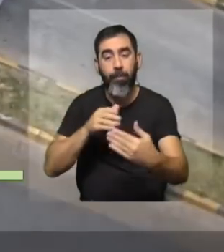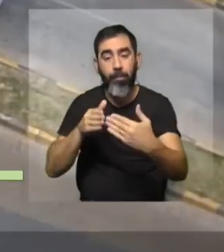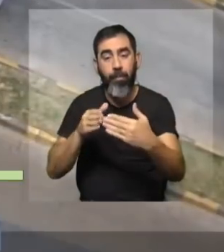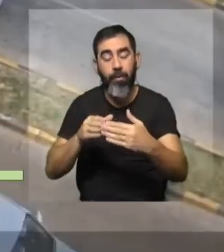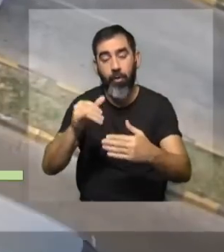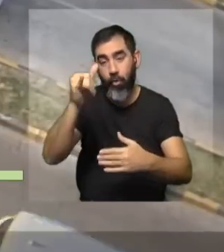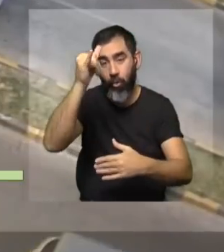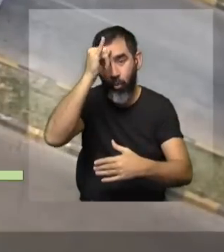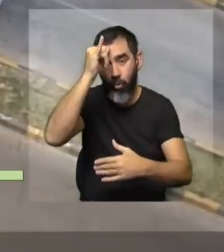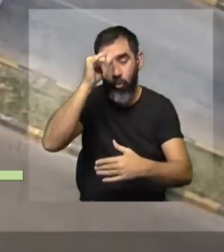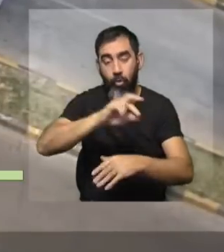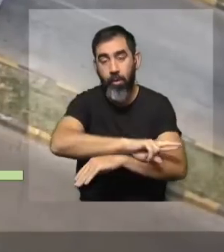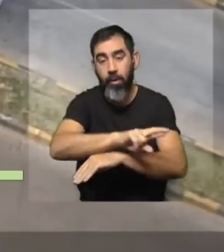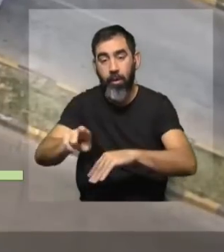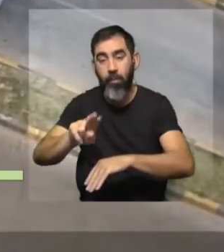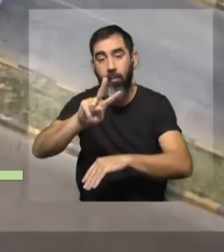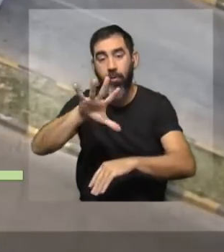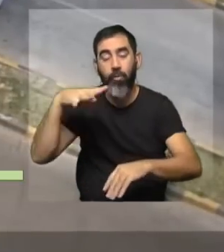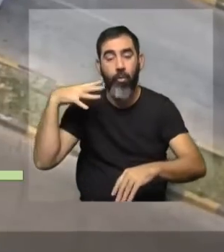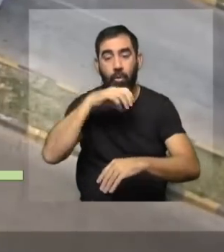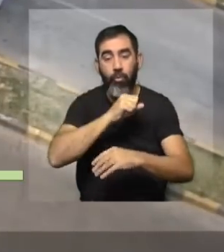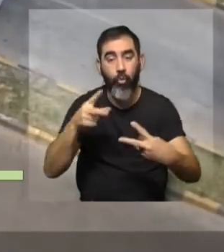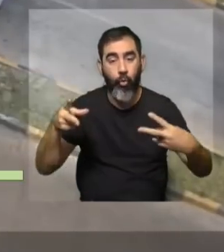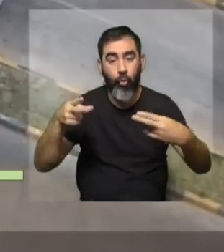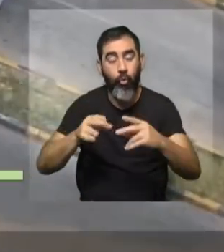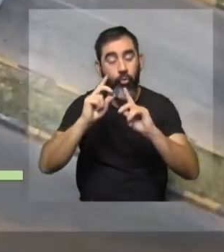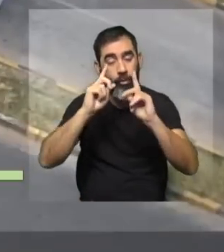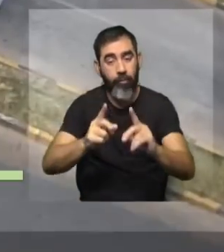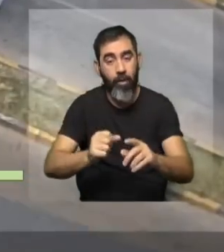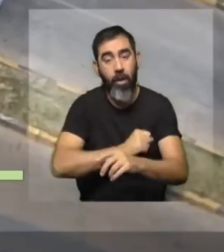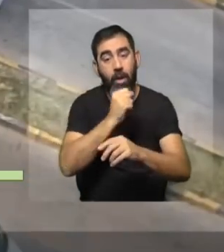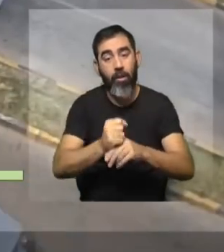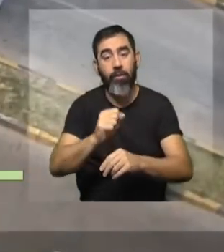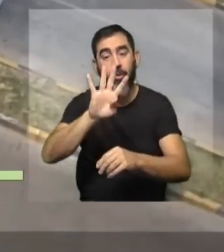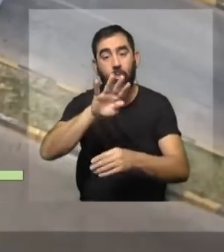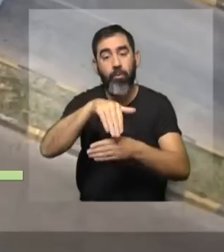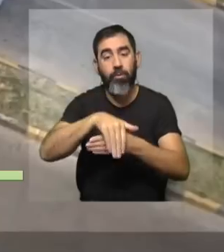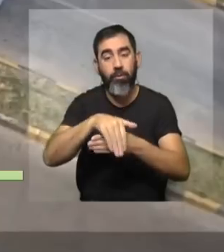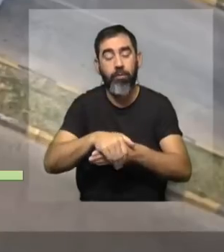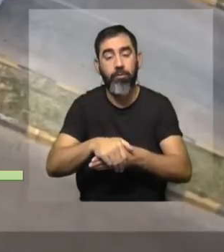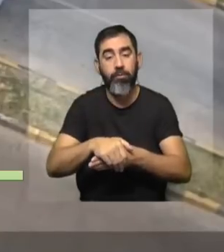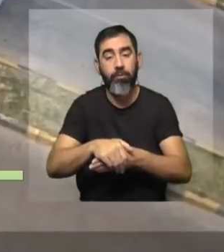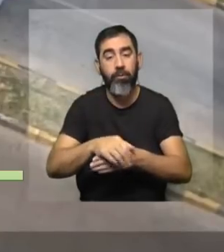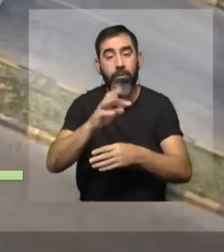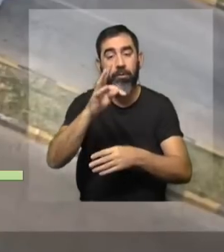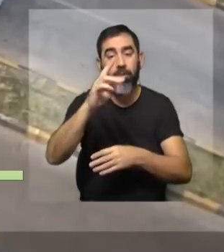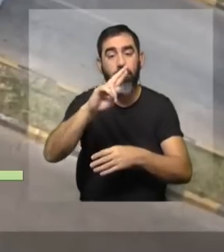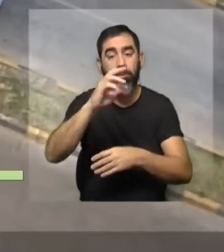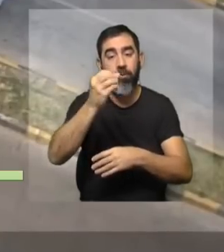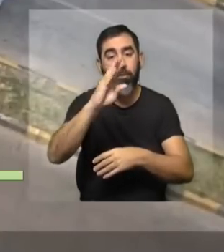Colón Entre rambla 25 de agosto y piedras va a estar interrumpida la circulación hasta las cuatro de la tarde Jacinto